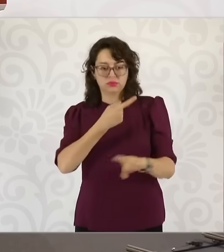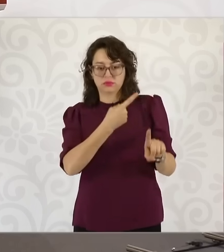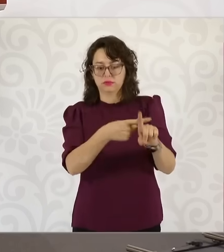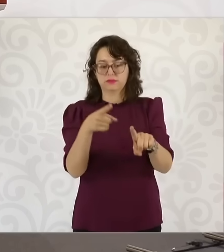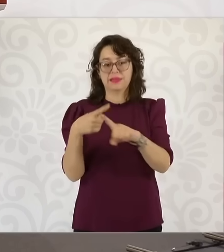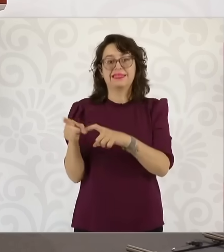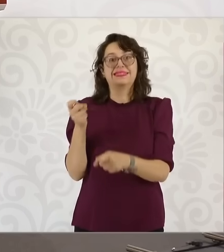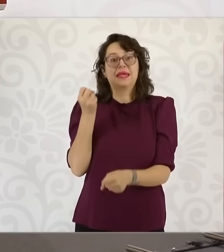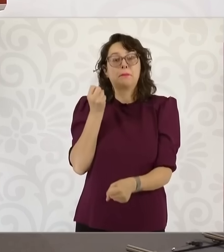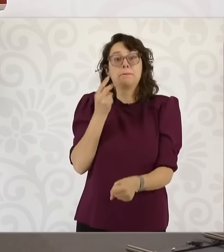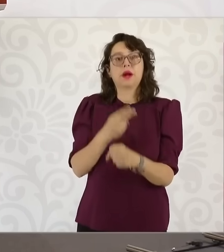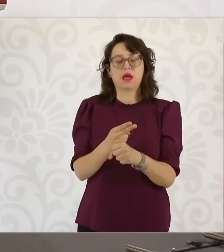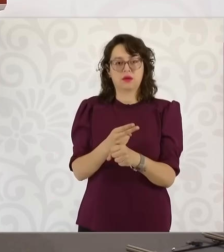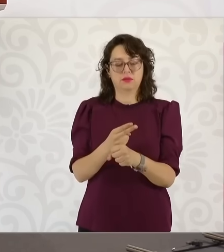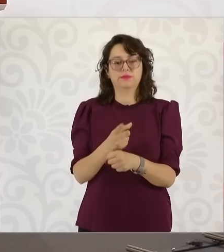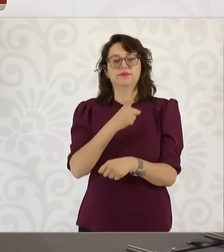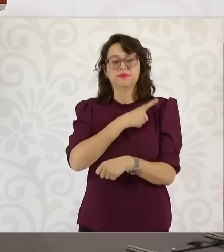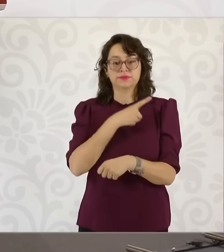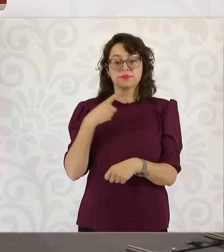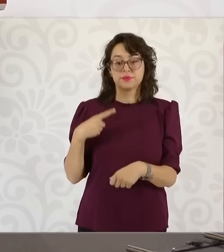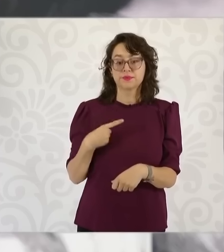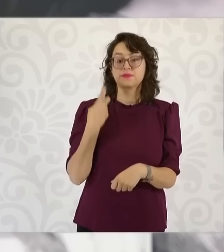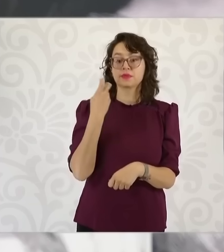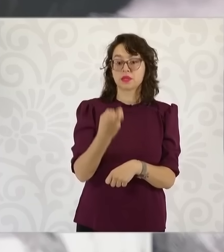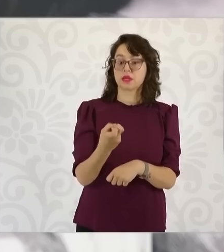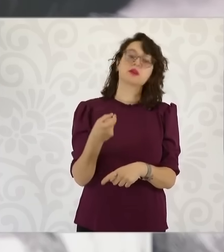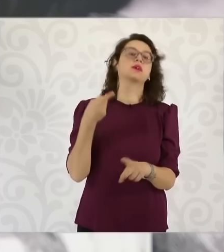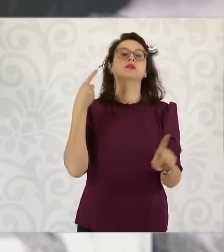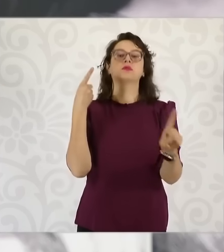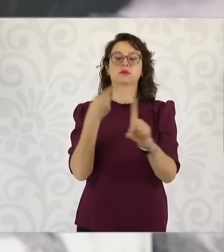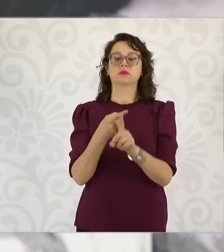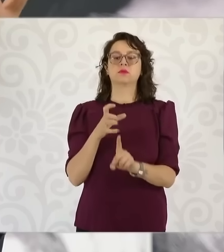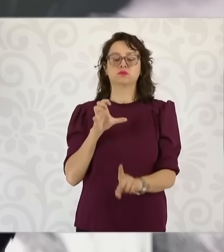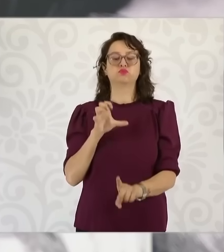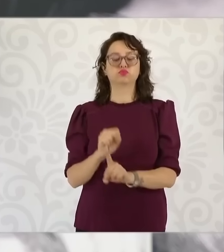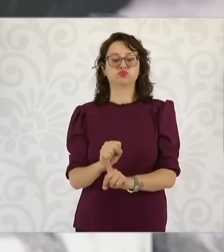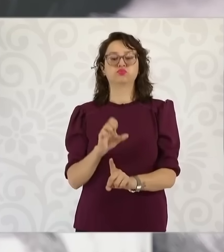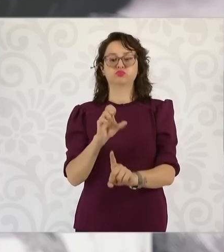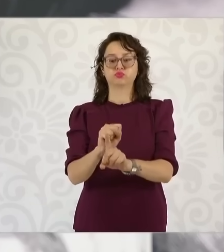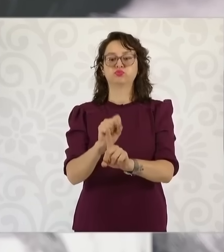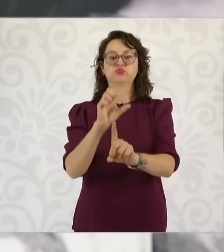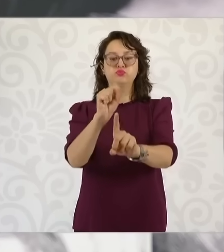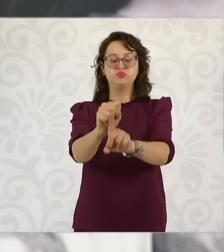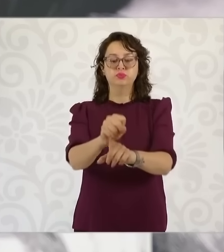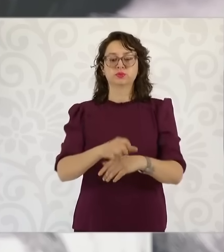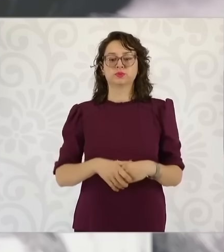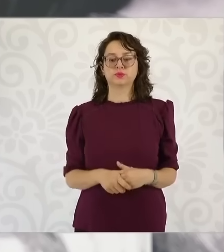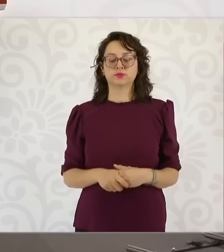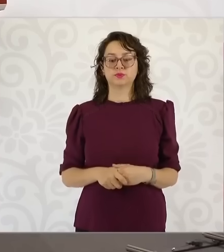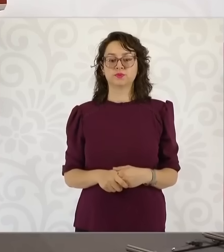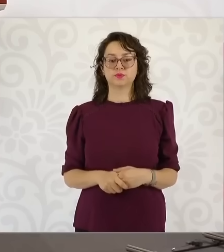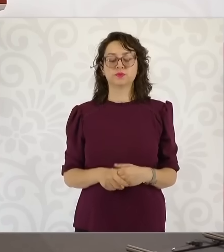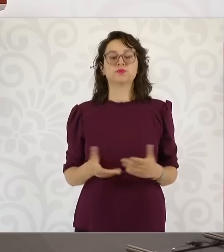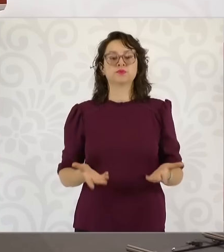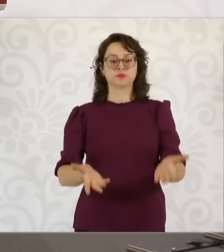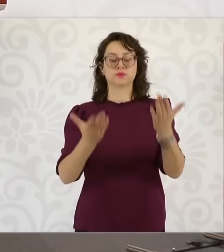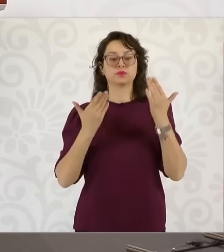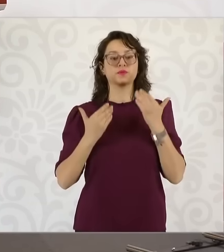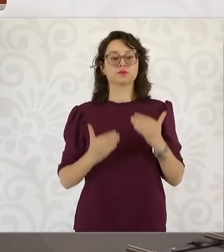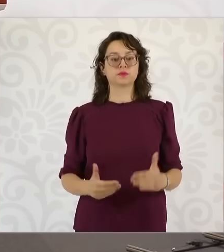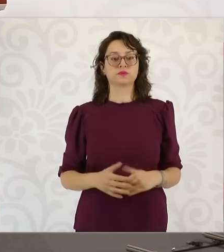Y podremos ir viendo cómo se alcanzan estos objetivos. También el día de hoy, en la siguiente por